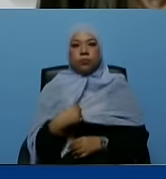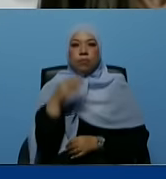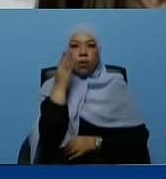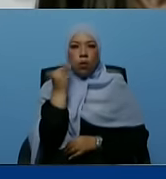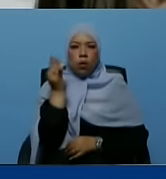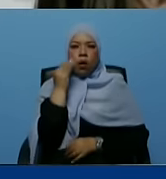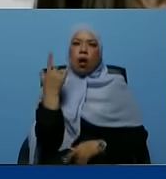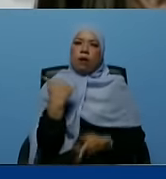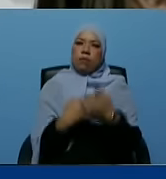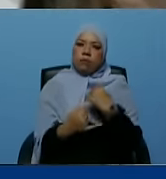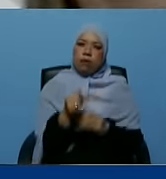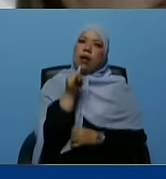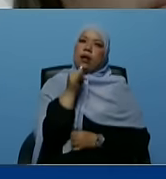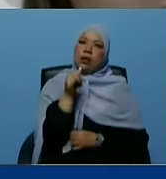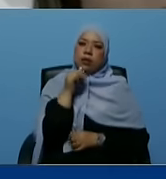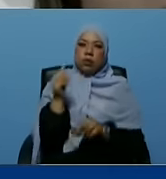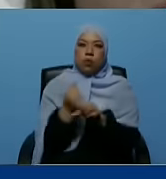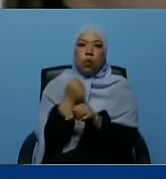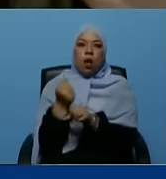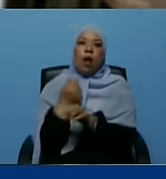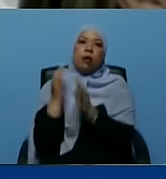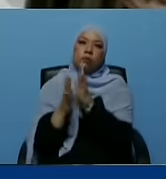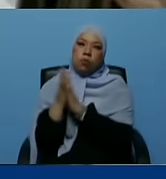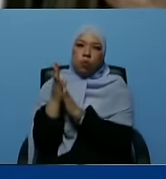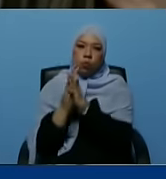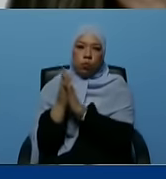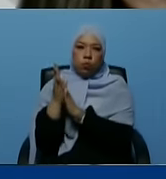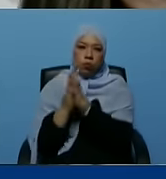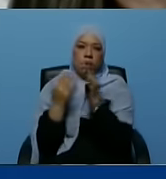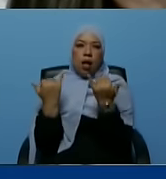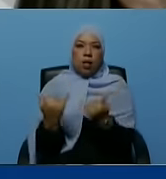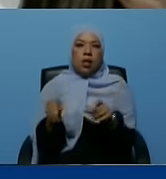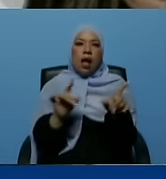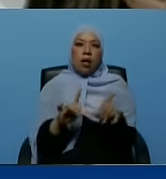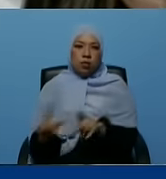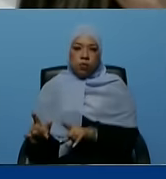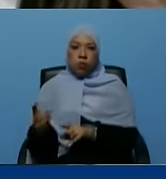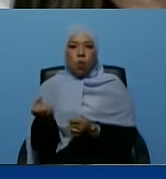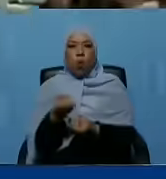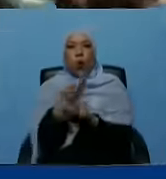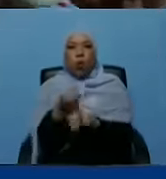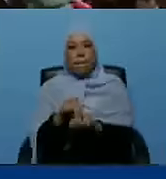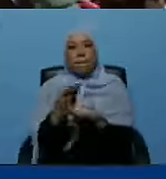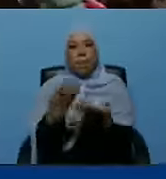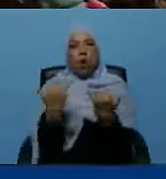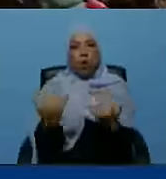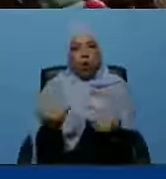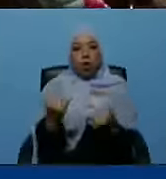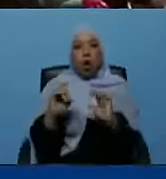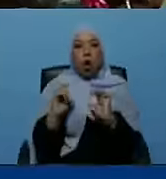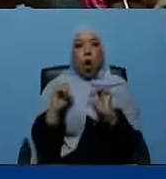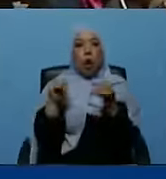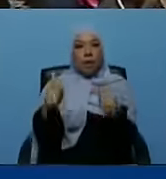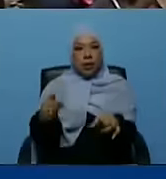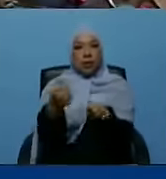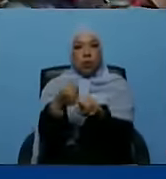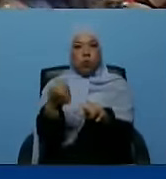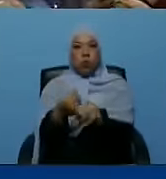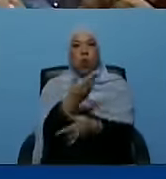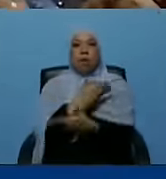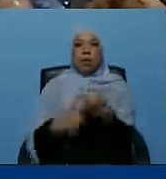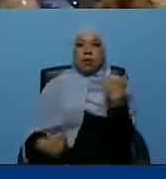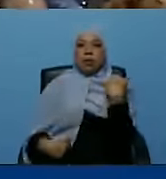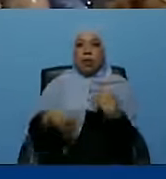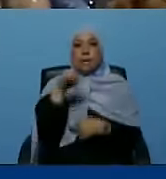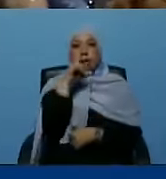en el Exporta Fácil de los emprendedores y demos ya, comenzando ya el presidente Nicolás Maduro